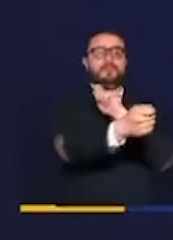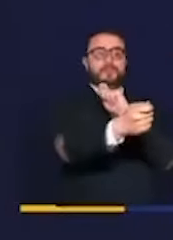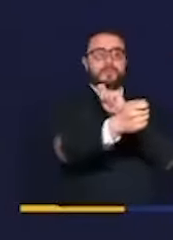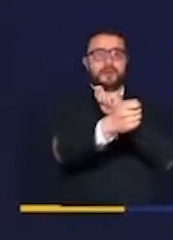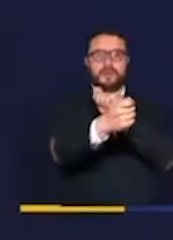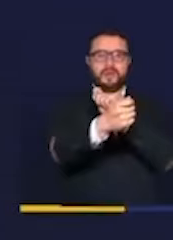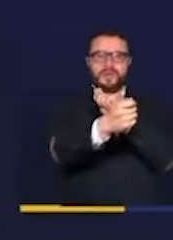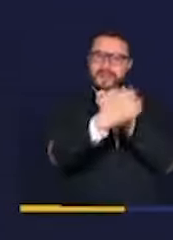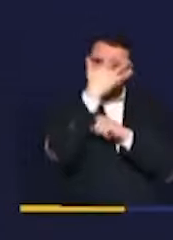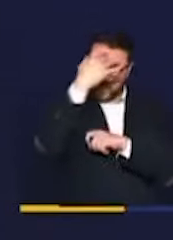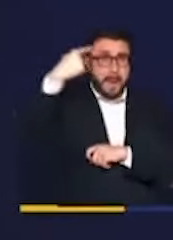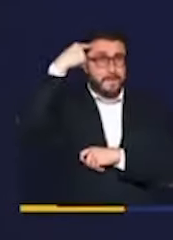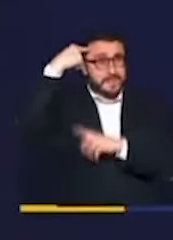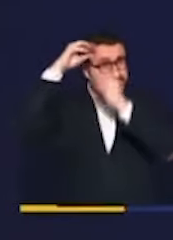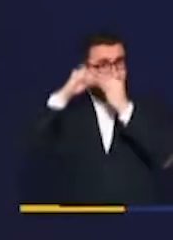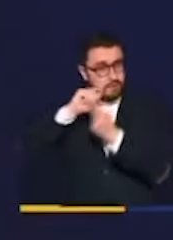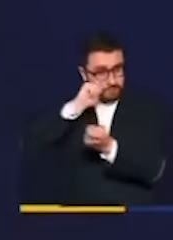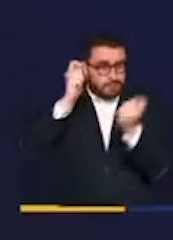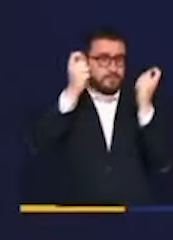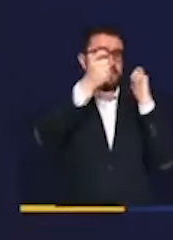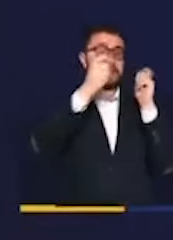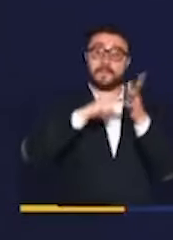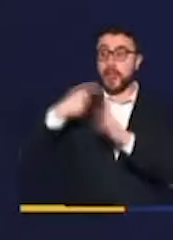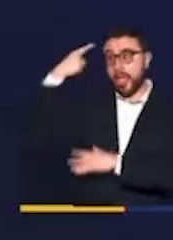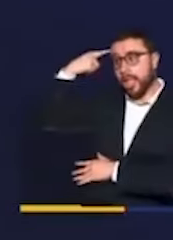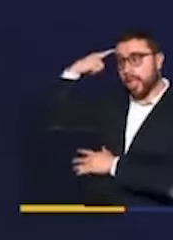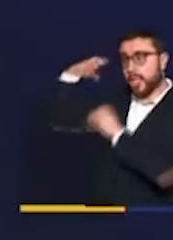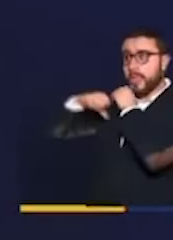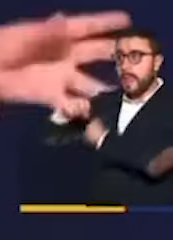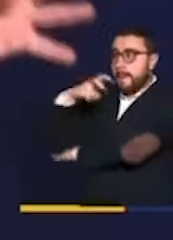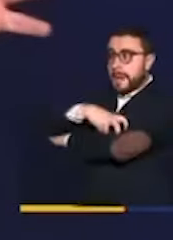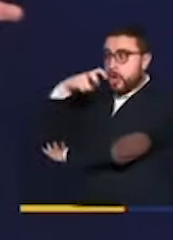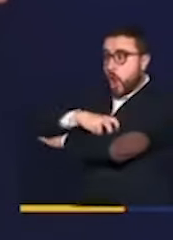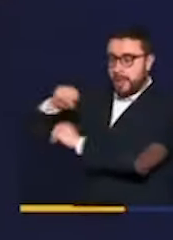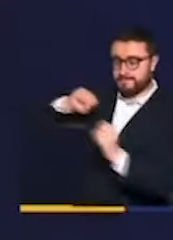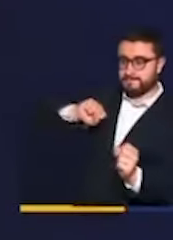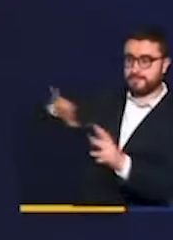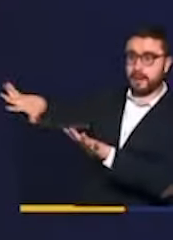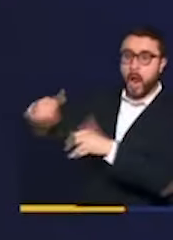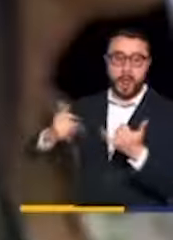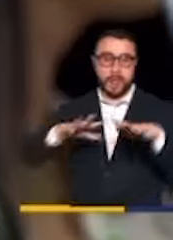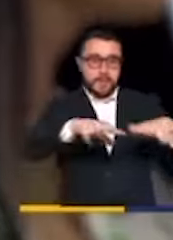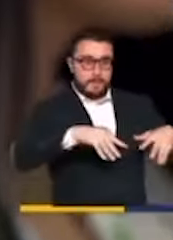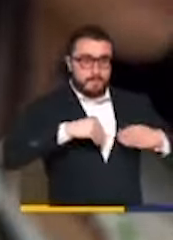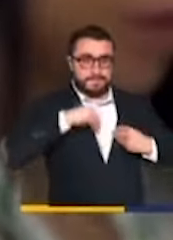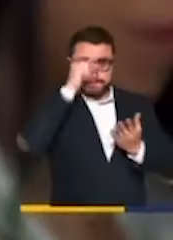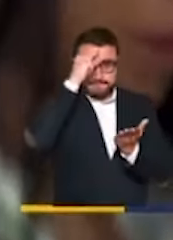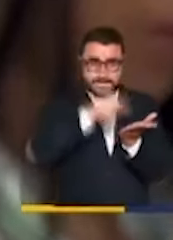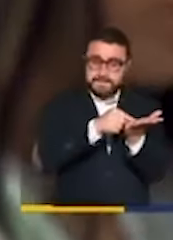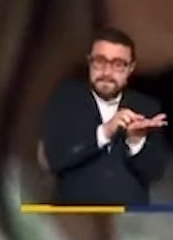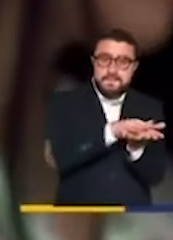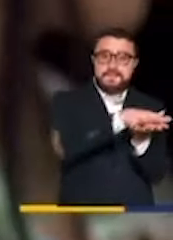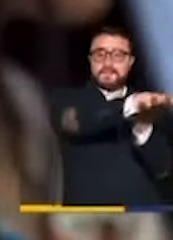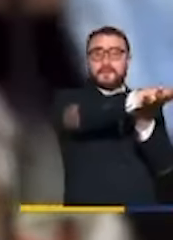sea, quítete el petróleo de la cabeza y métete en la inteligencia artificial, que será una